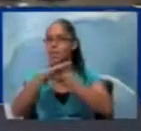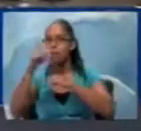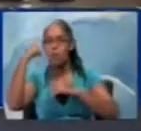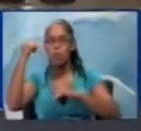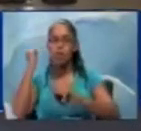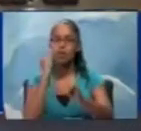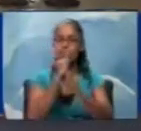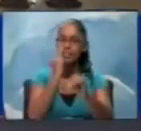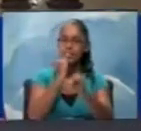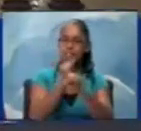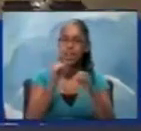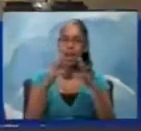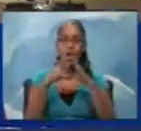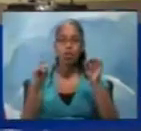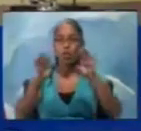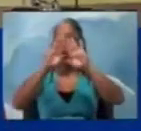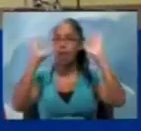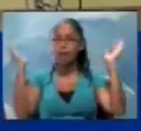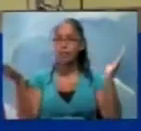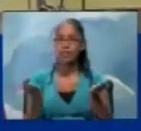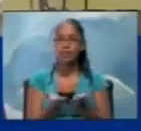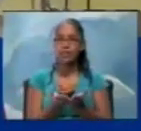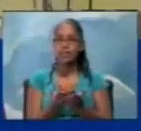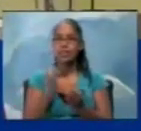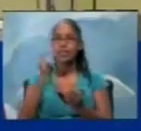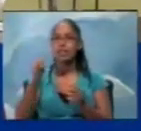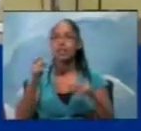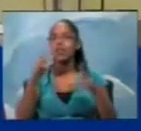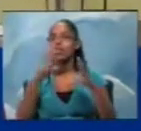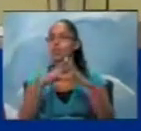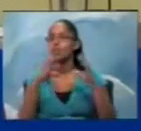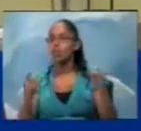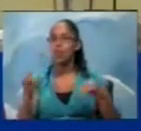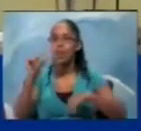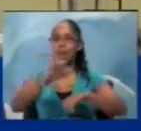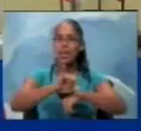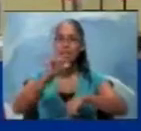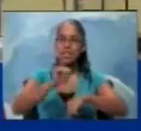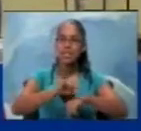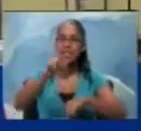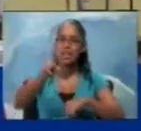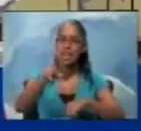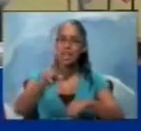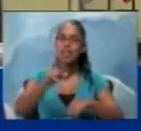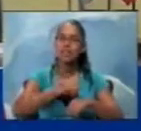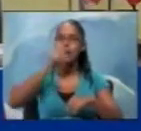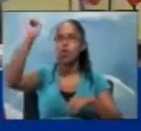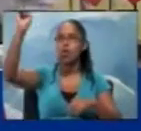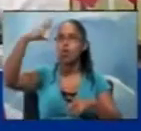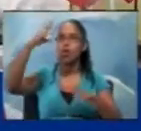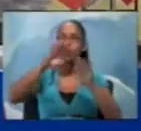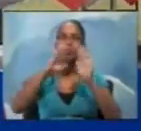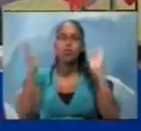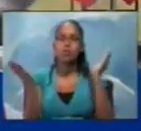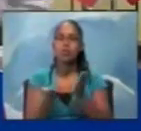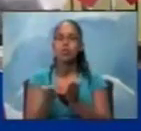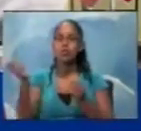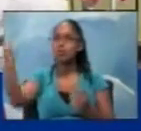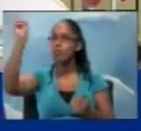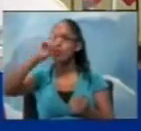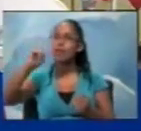internet a toda la tierra y en todas las iglesias, misiones, luz del mundo, de Venezuela,